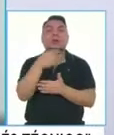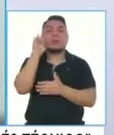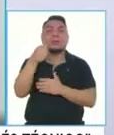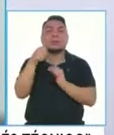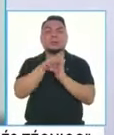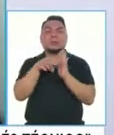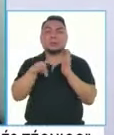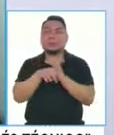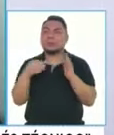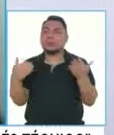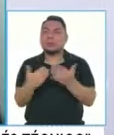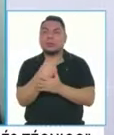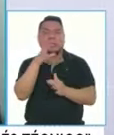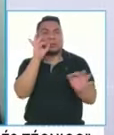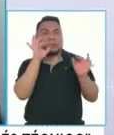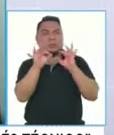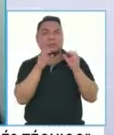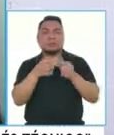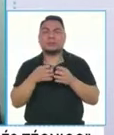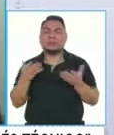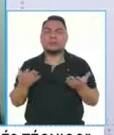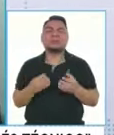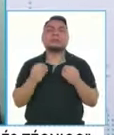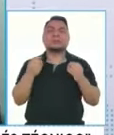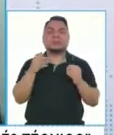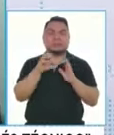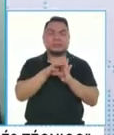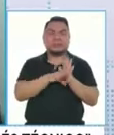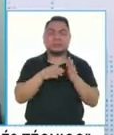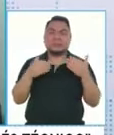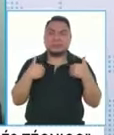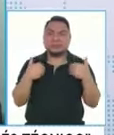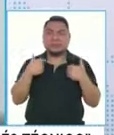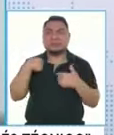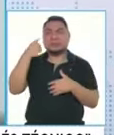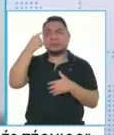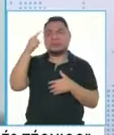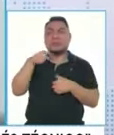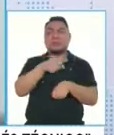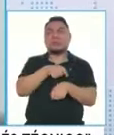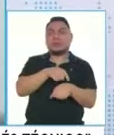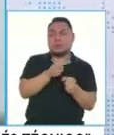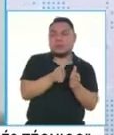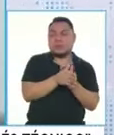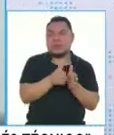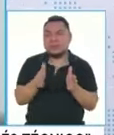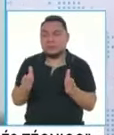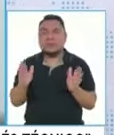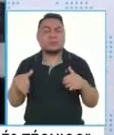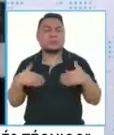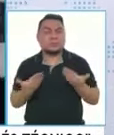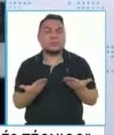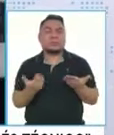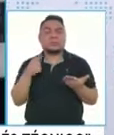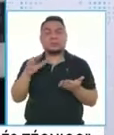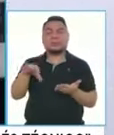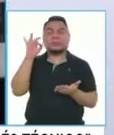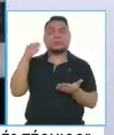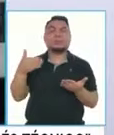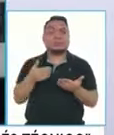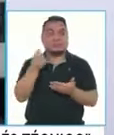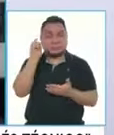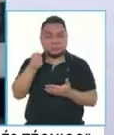plural, que sepa también de ahora, Constitución, tienes, yo me imagino que tomar un tiempo también para poder elegir